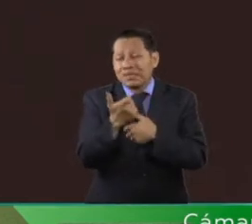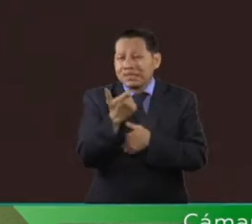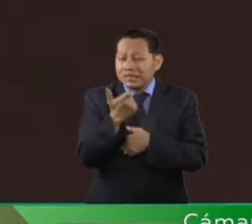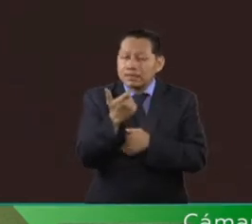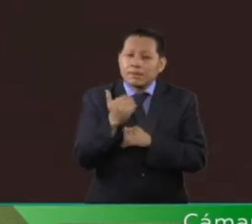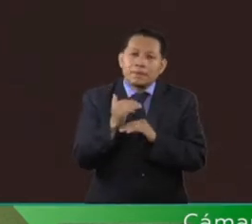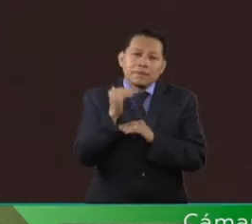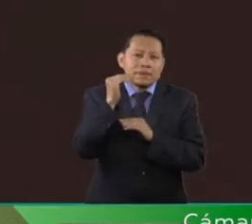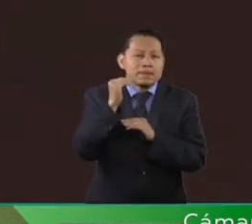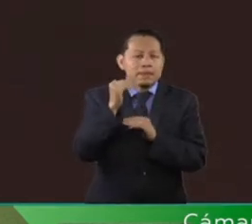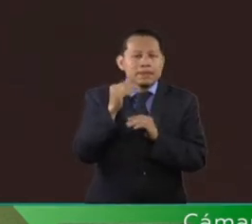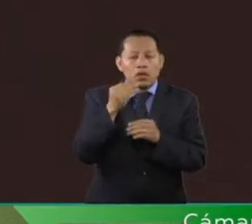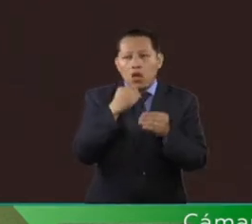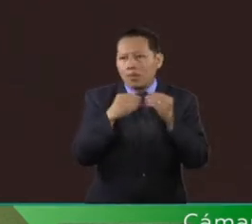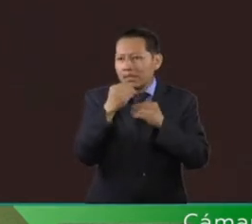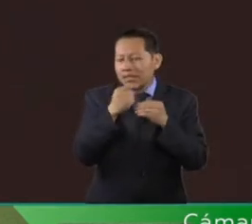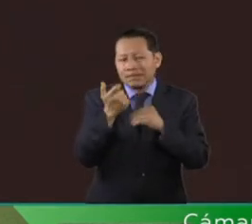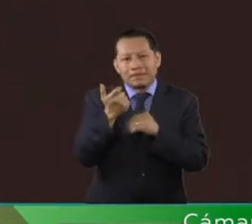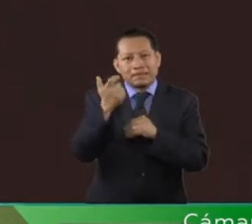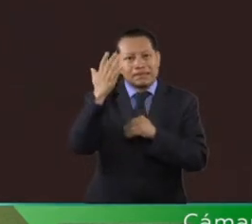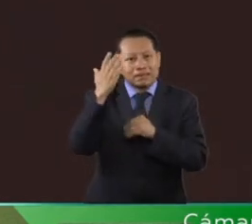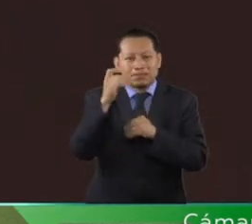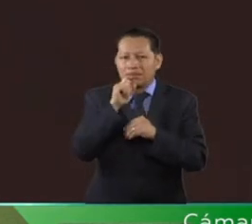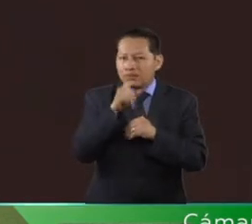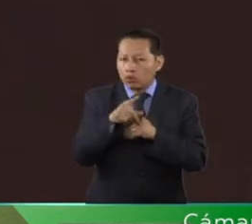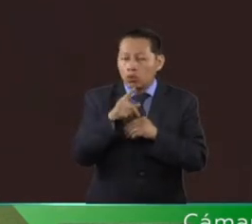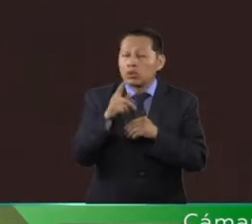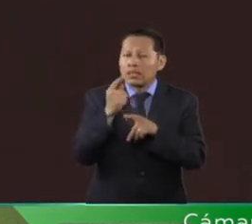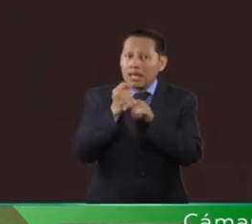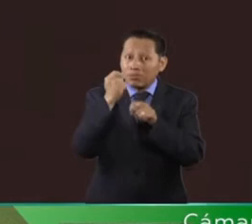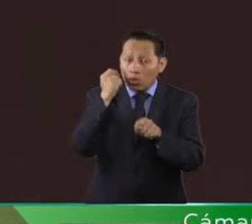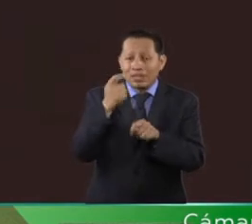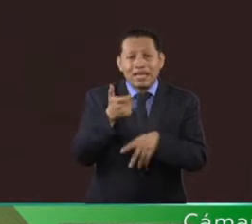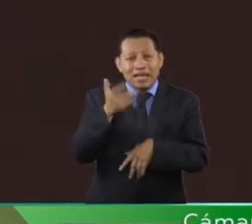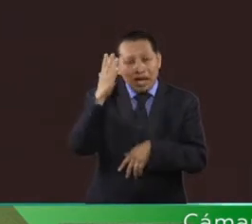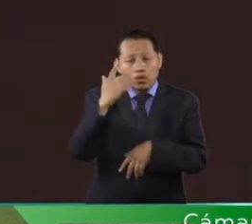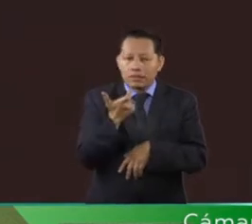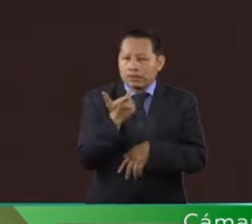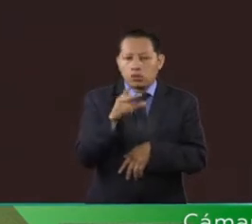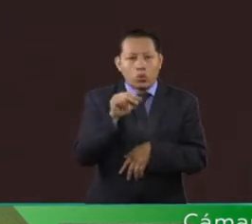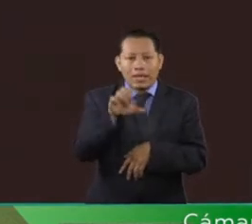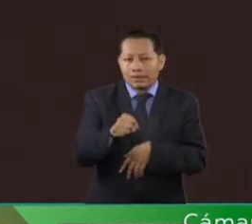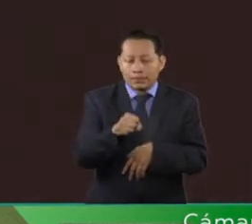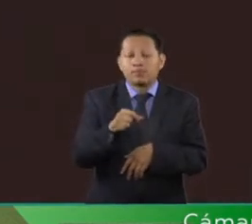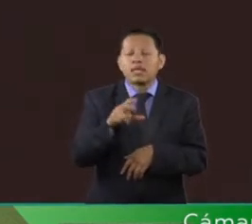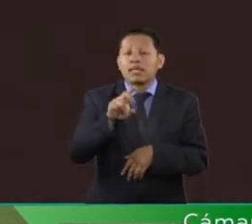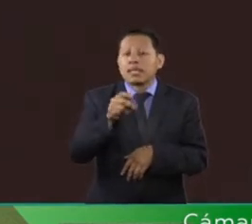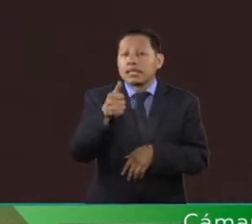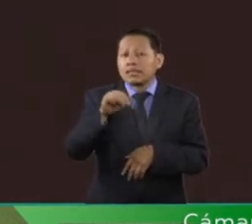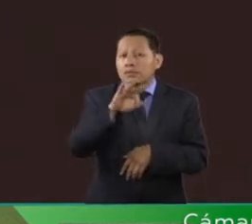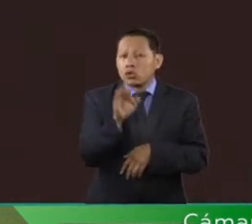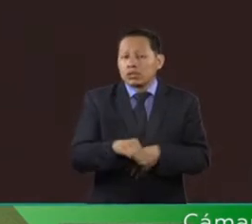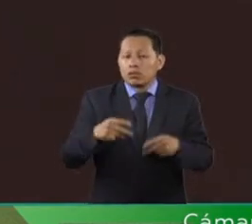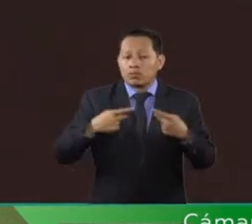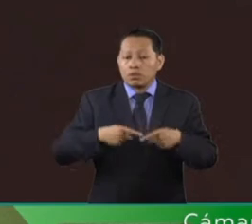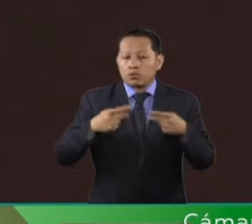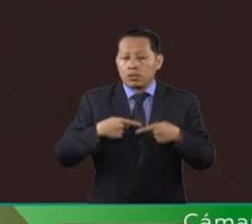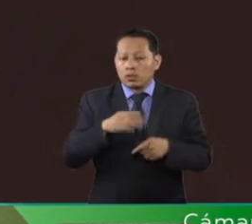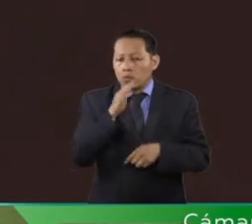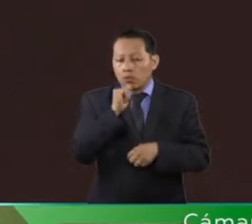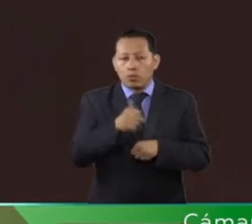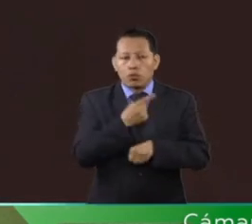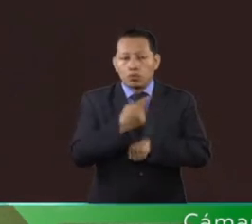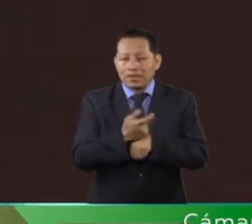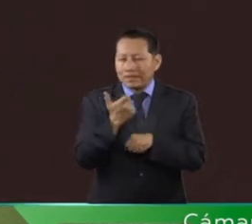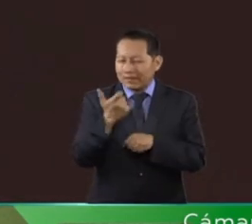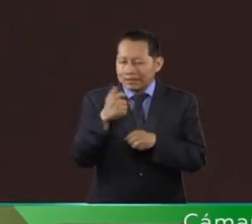cuesta más, trasladarse es más caro y el dinero no alcanza. El 36% de la población no tiene la posibilidad de